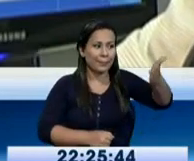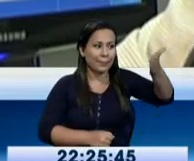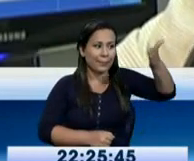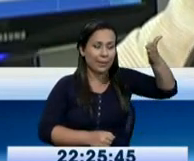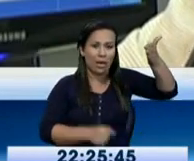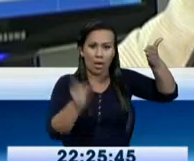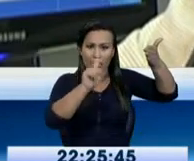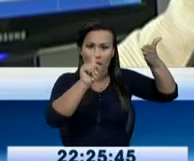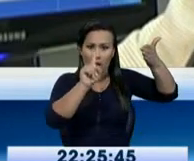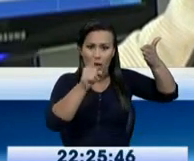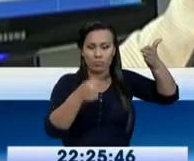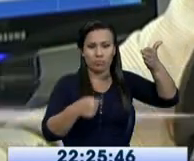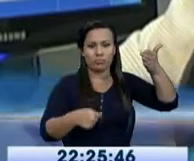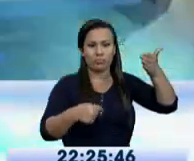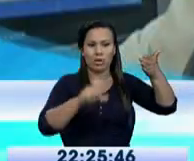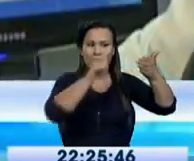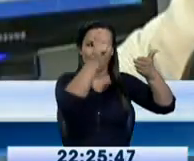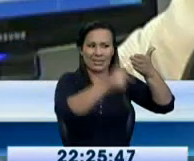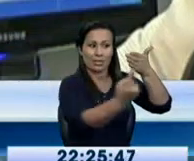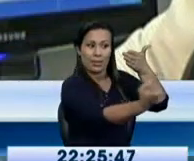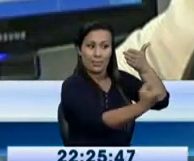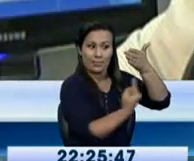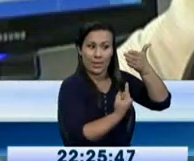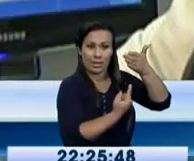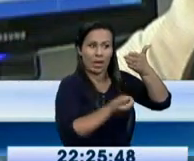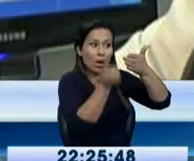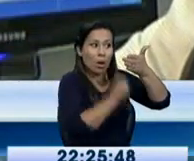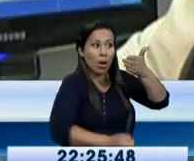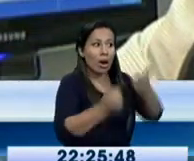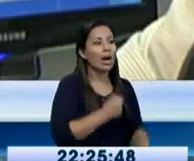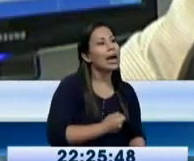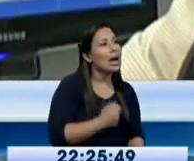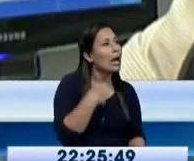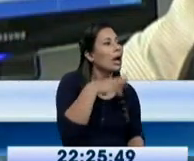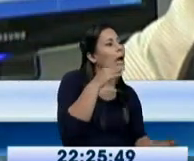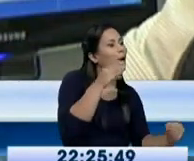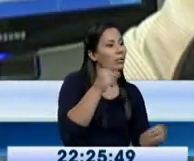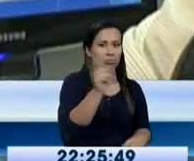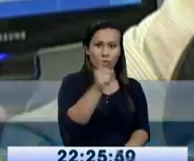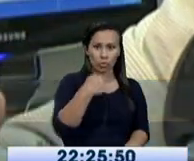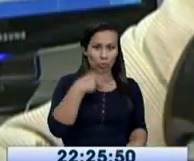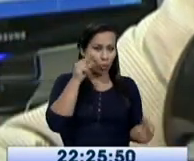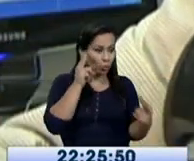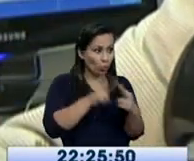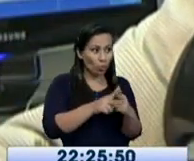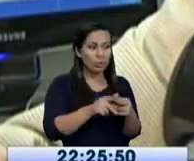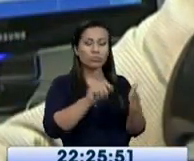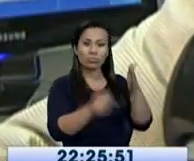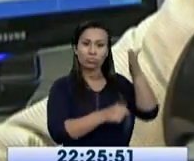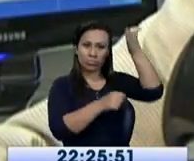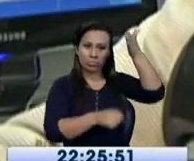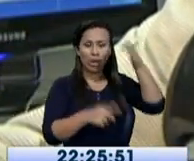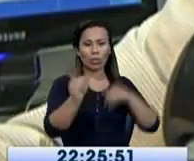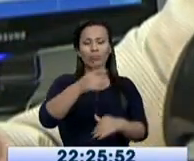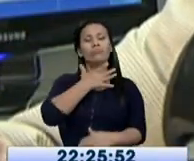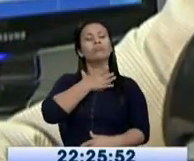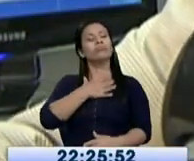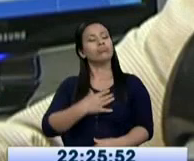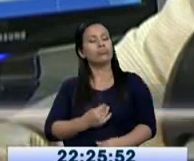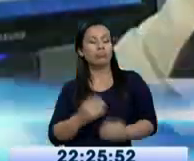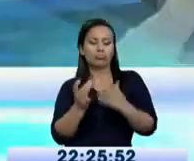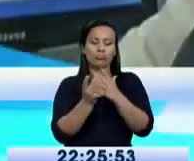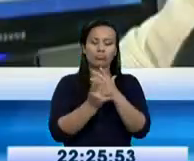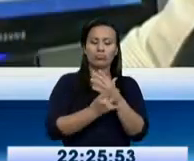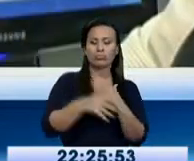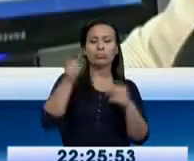no bajar los cristales cuando una persona desconocida se acerca, no llevar joyas, no llevar